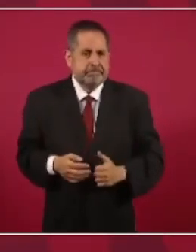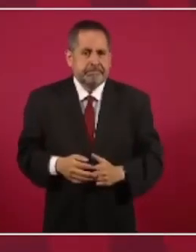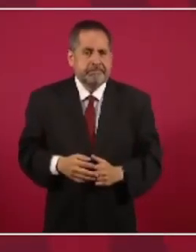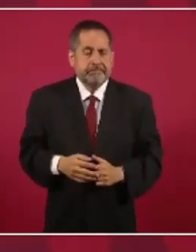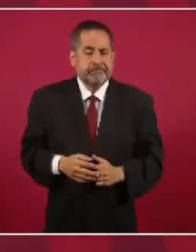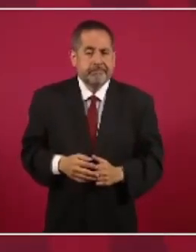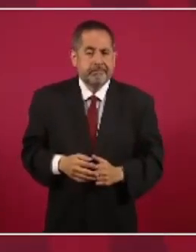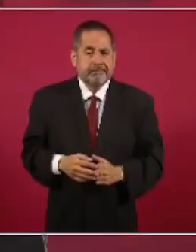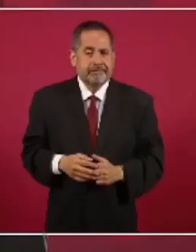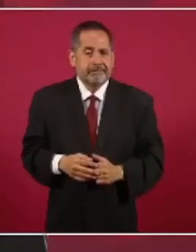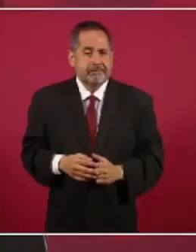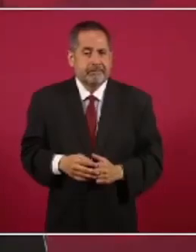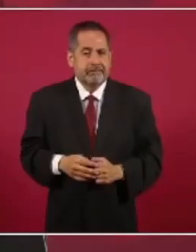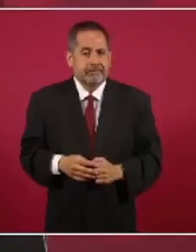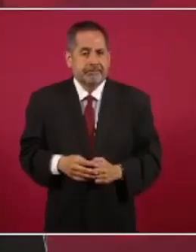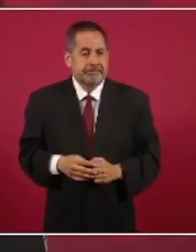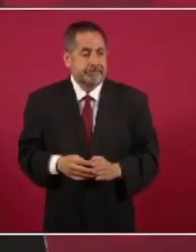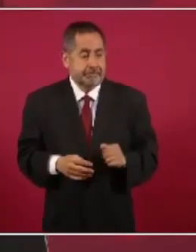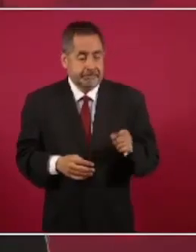están